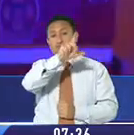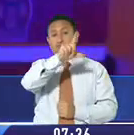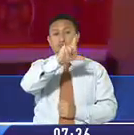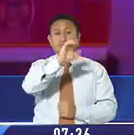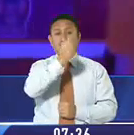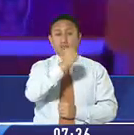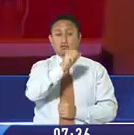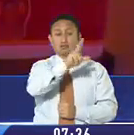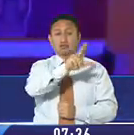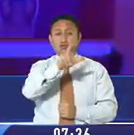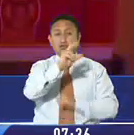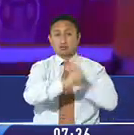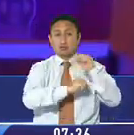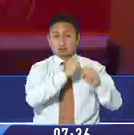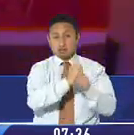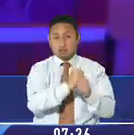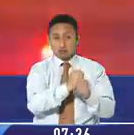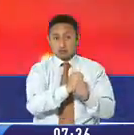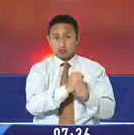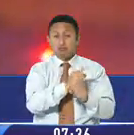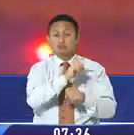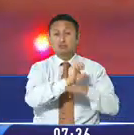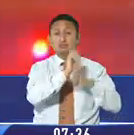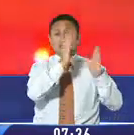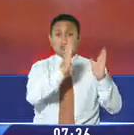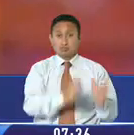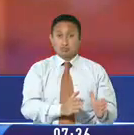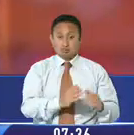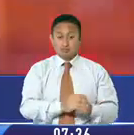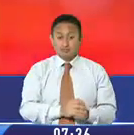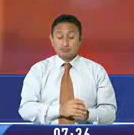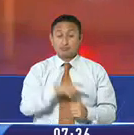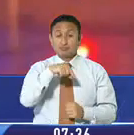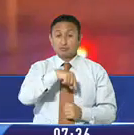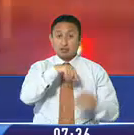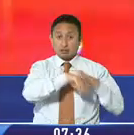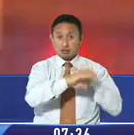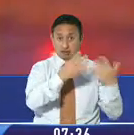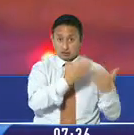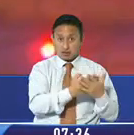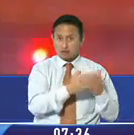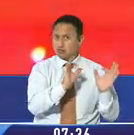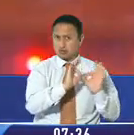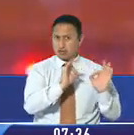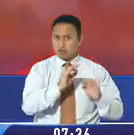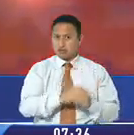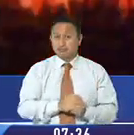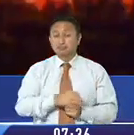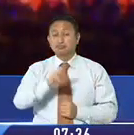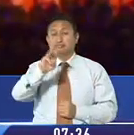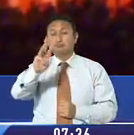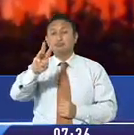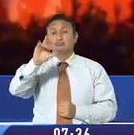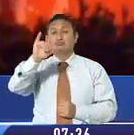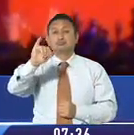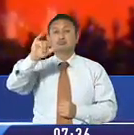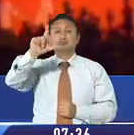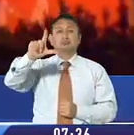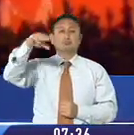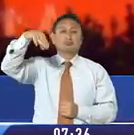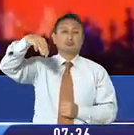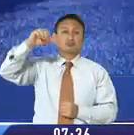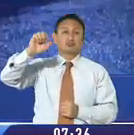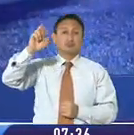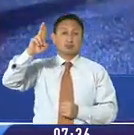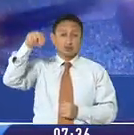33 años de edad, ecuatoriano de nacimiento, quien no registra antecedentes, y Wilmer Adalberto Santana Parrales,